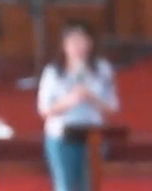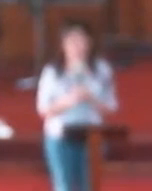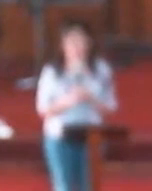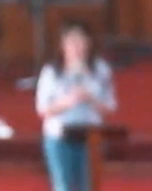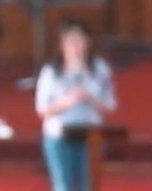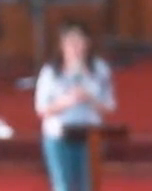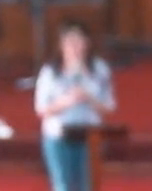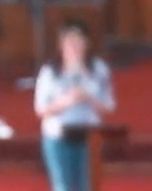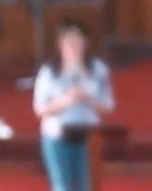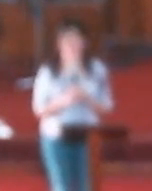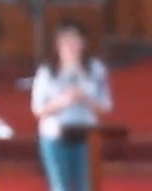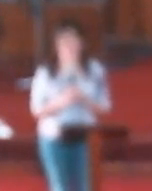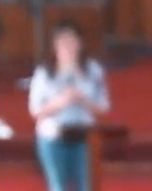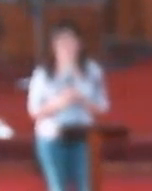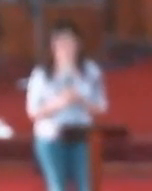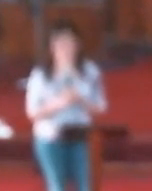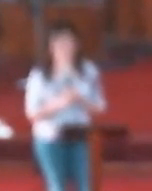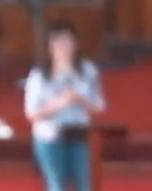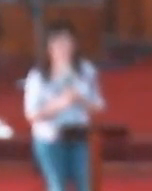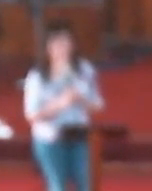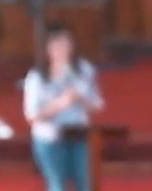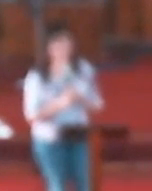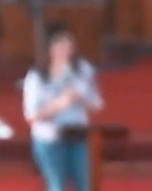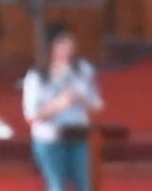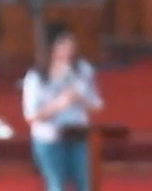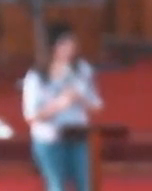Yep. ¿Aló?